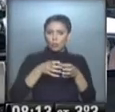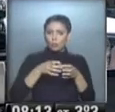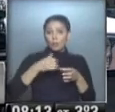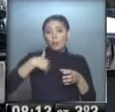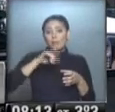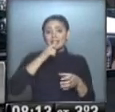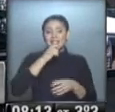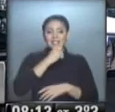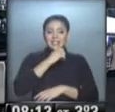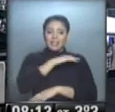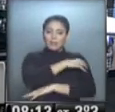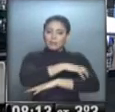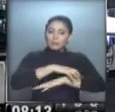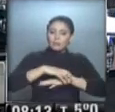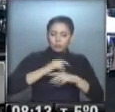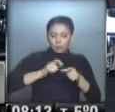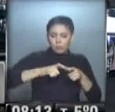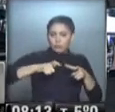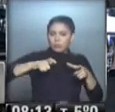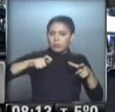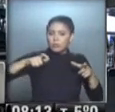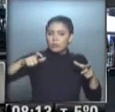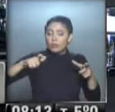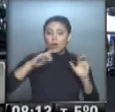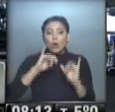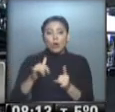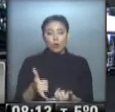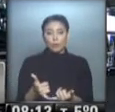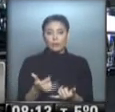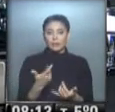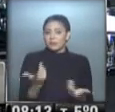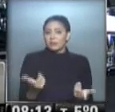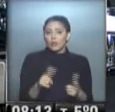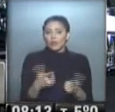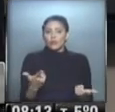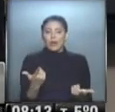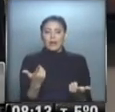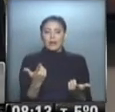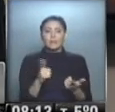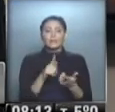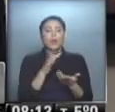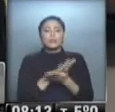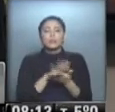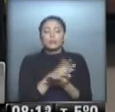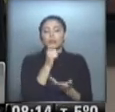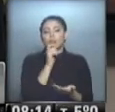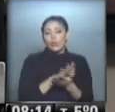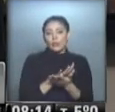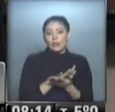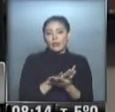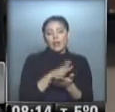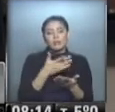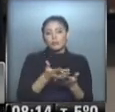todo en clases medias y altas es una cantidad creciente de jóvenes que no están teniendo respuesta en cuanto a este tipo